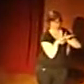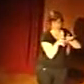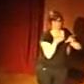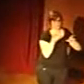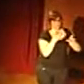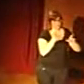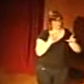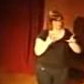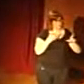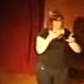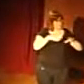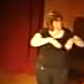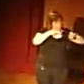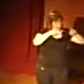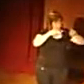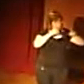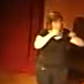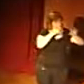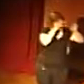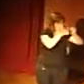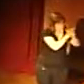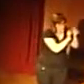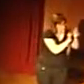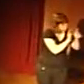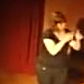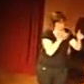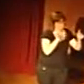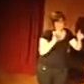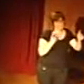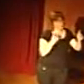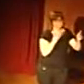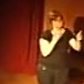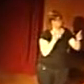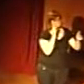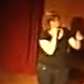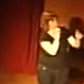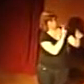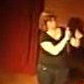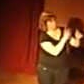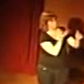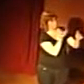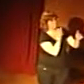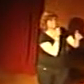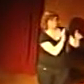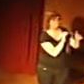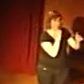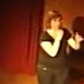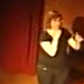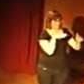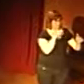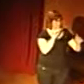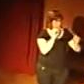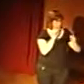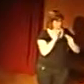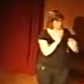los monumentos tal como son lo veremos en adelante sino que el le tiene que Añadir una interpretación colorista